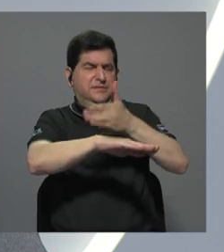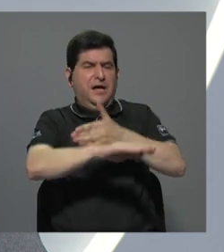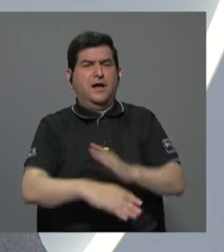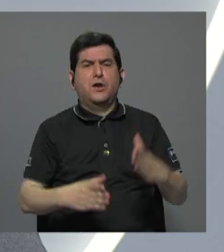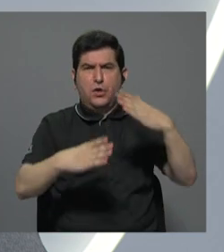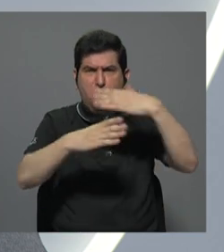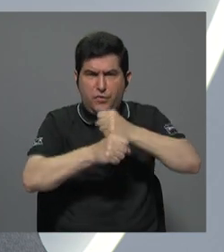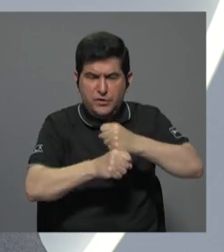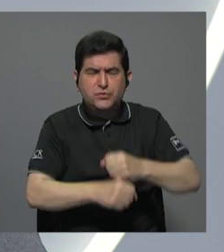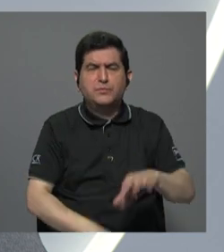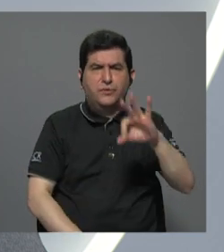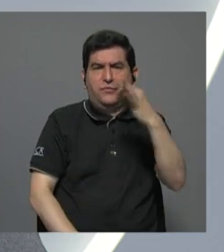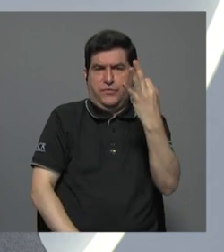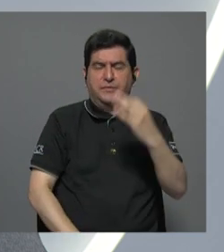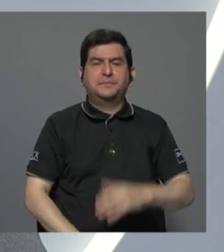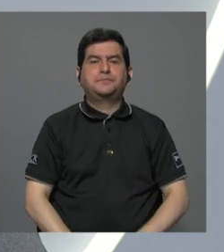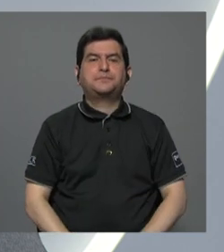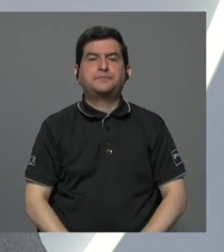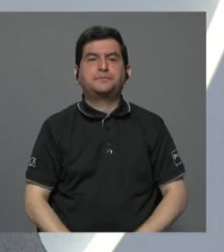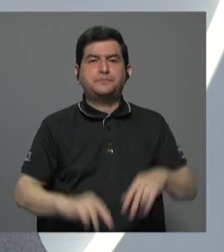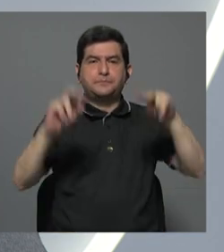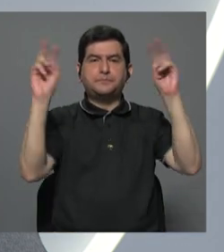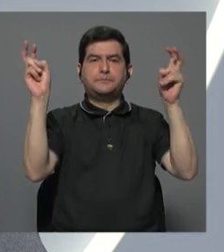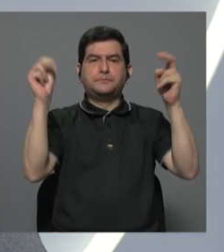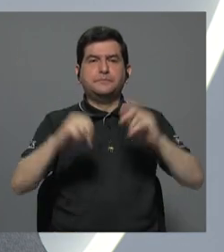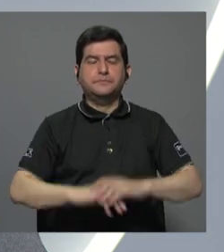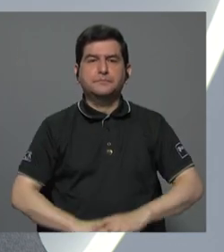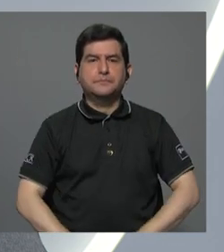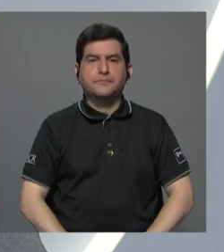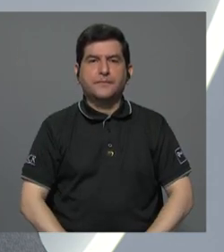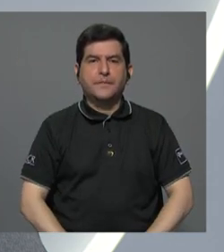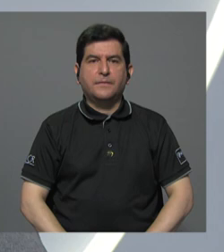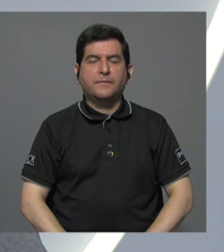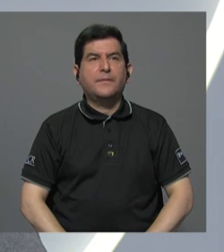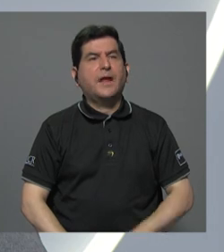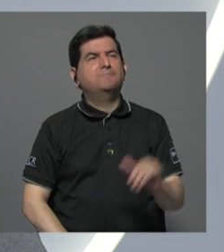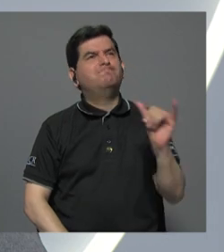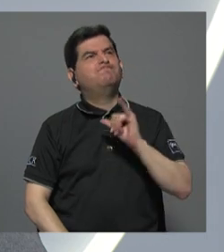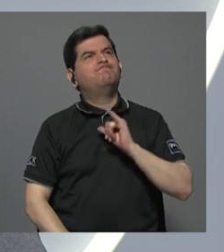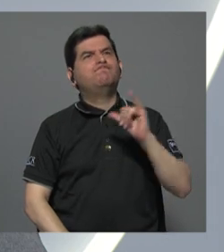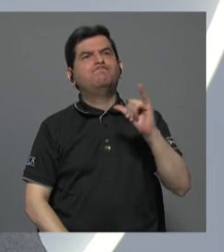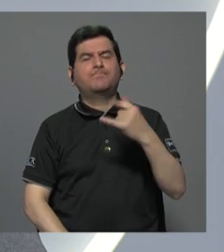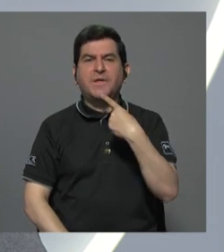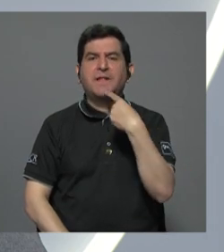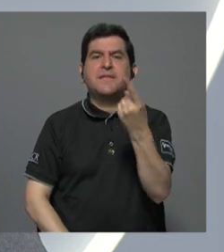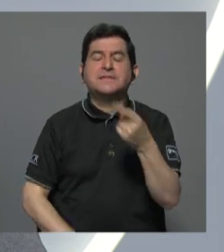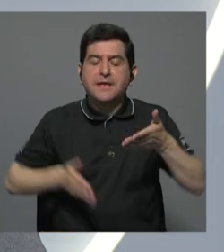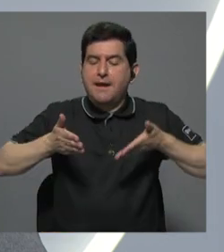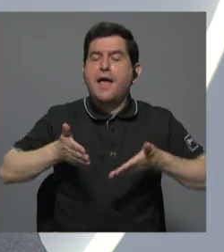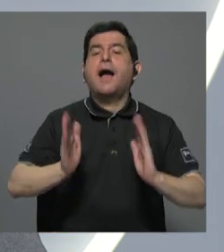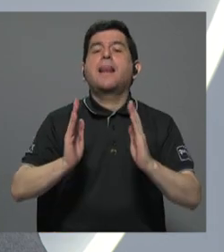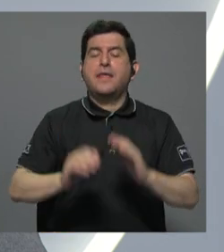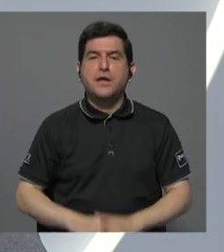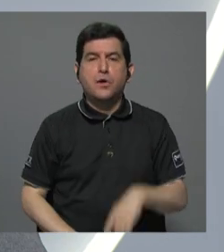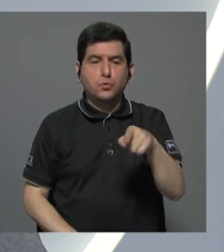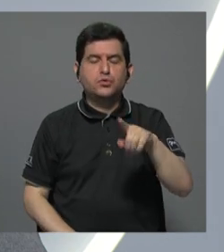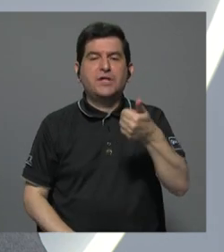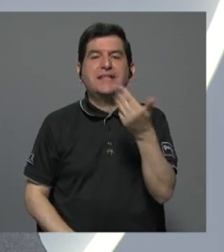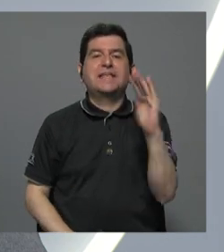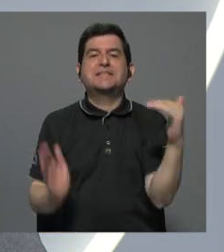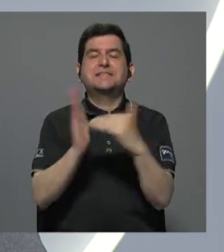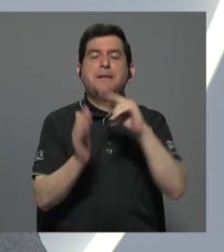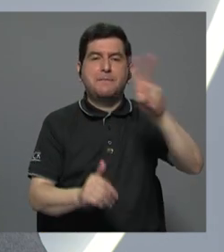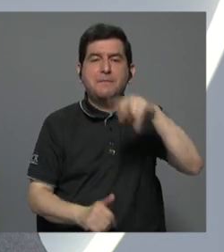resume de la siguiente manera dice así ella es como decirle a un hijo tome 15 mil